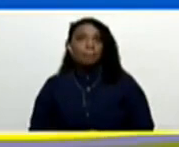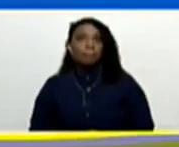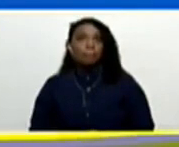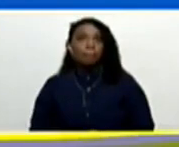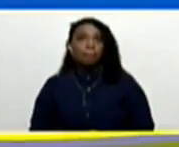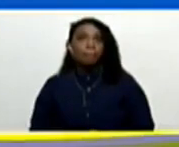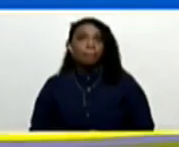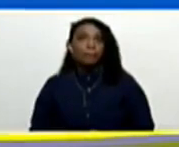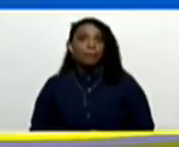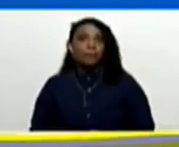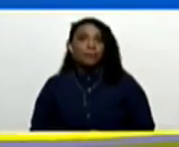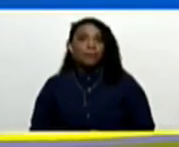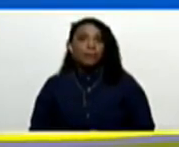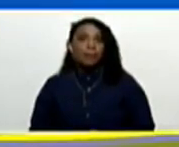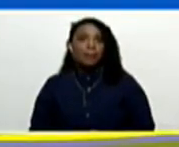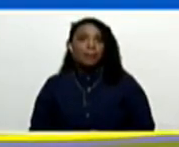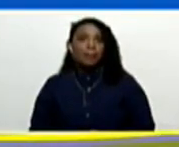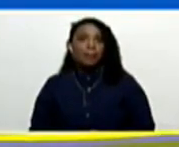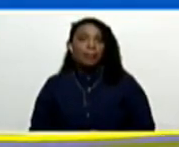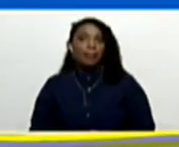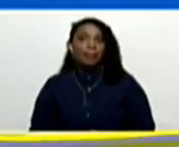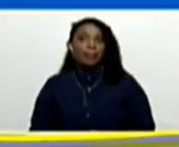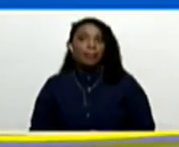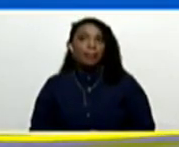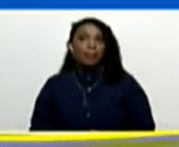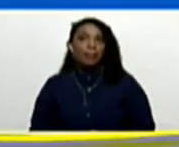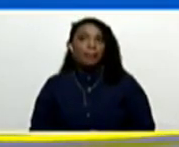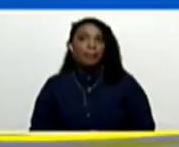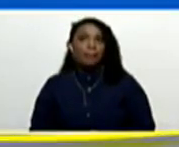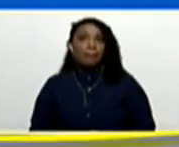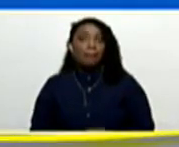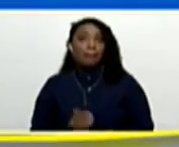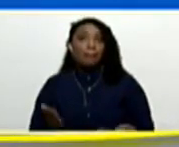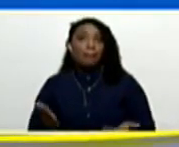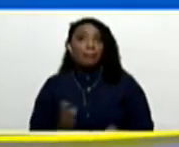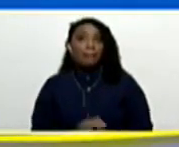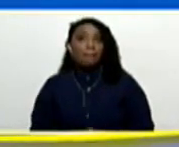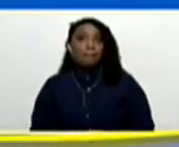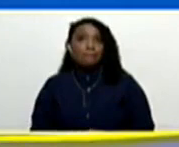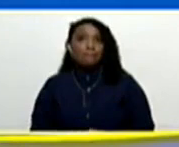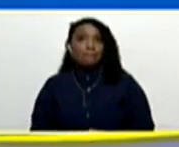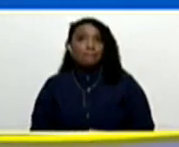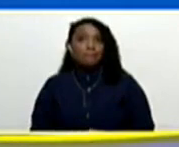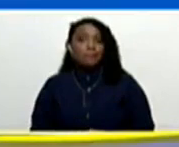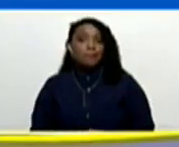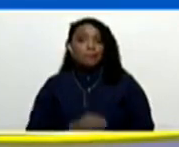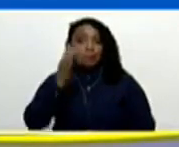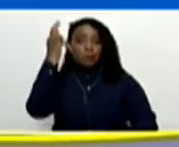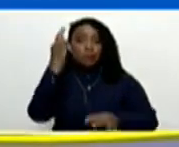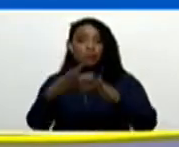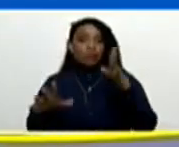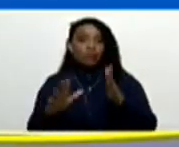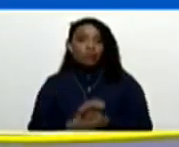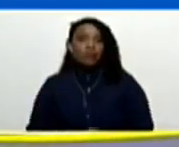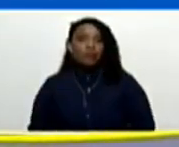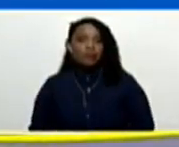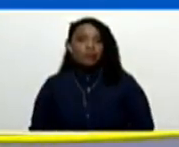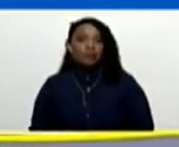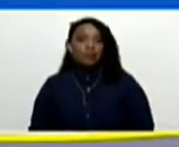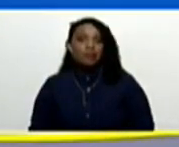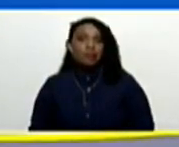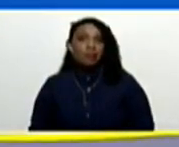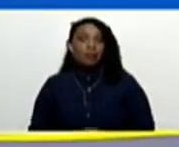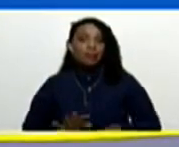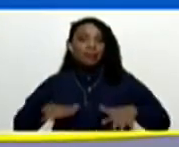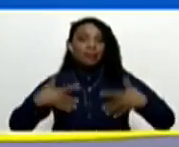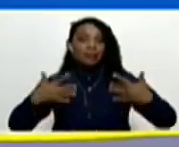Pero en esos debates tuvimos la fortuna y la